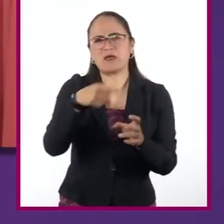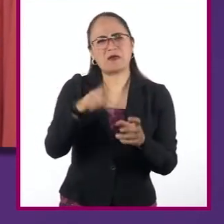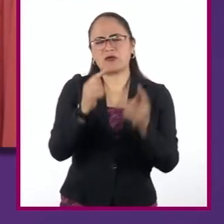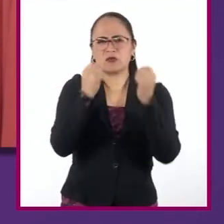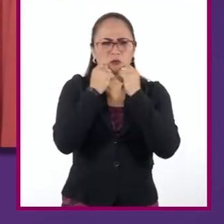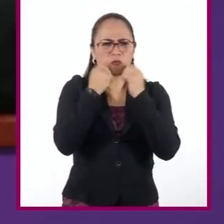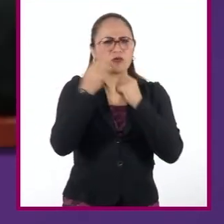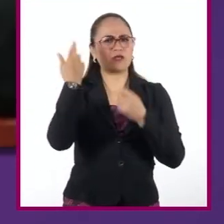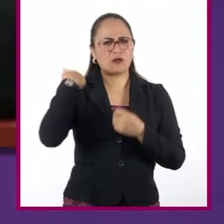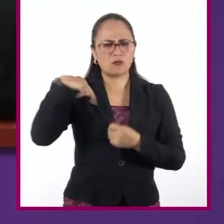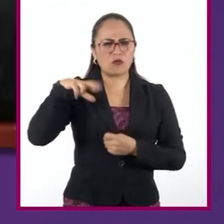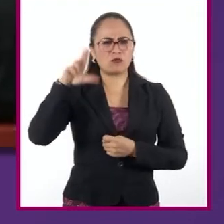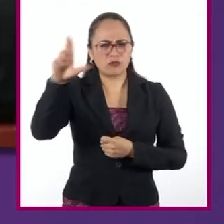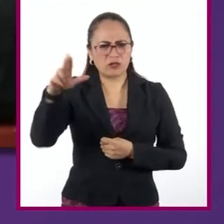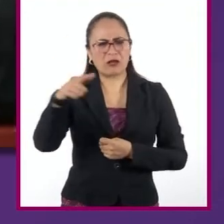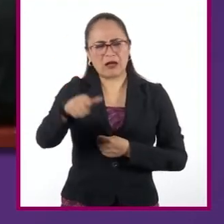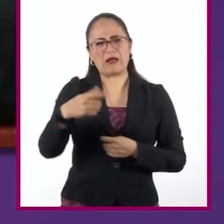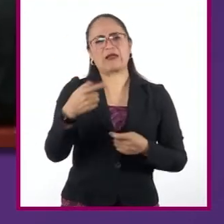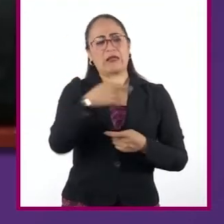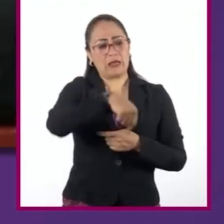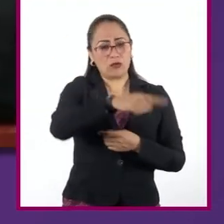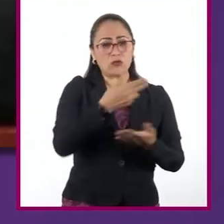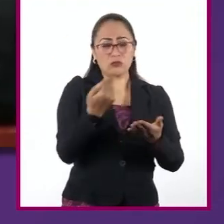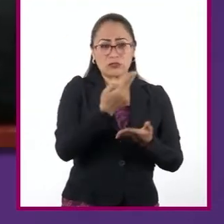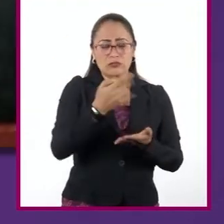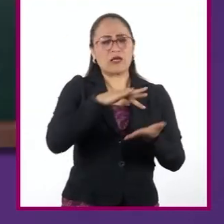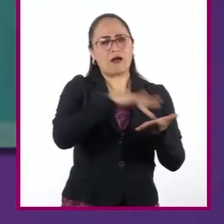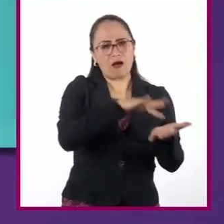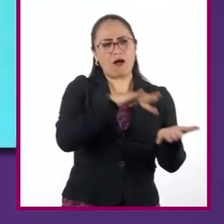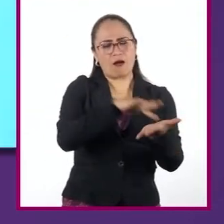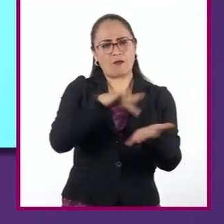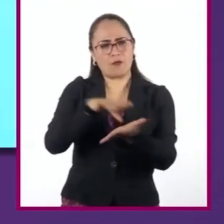como voluntarios en apoyo de quienes lo necesitan.